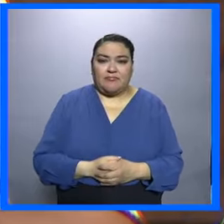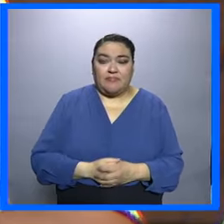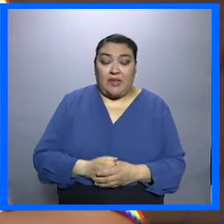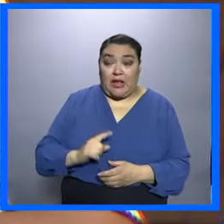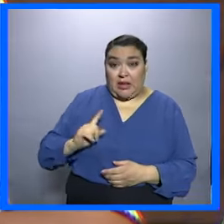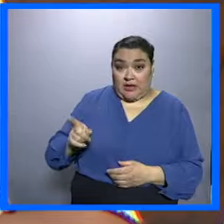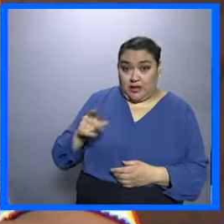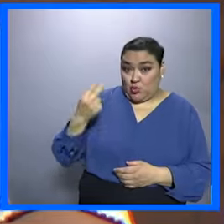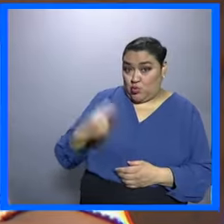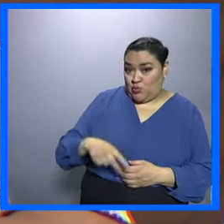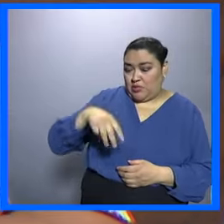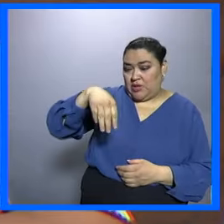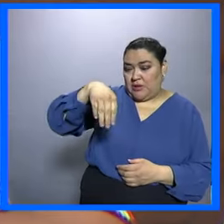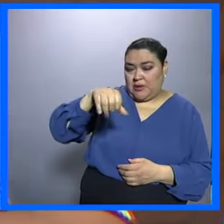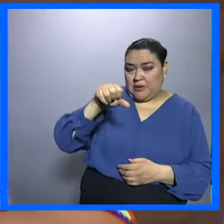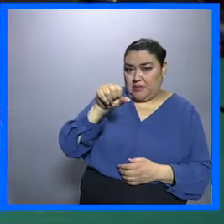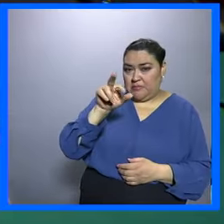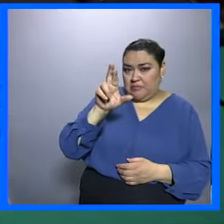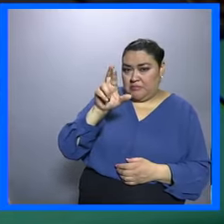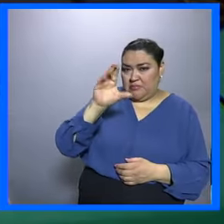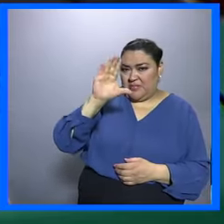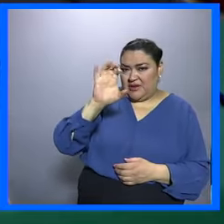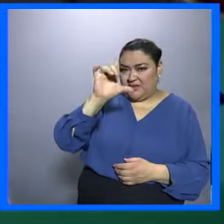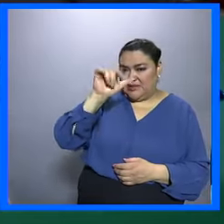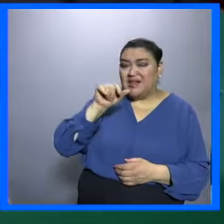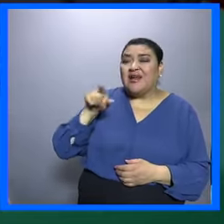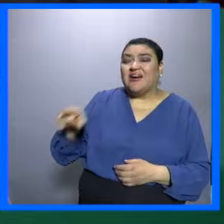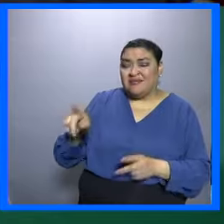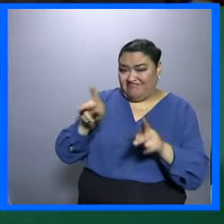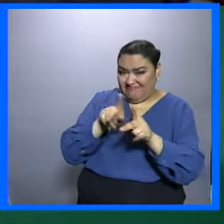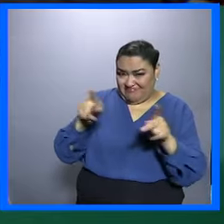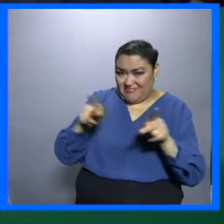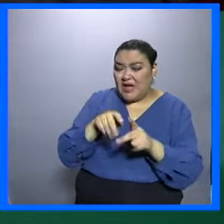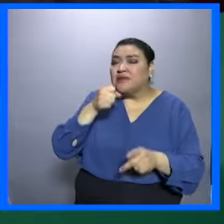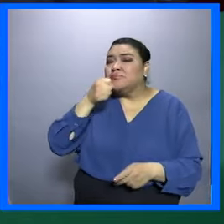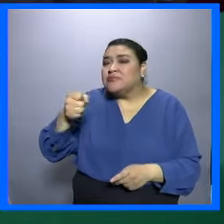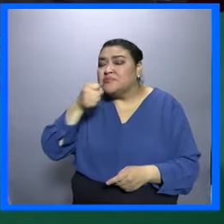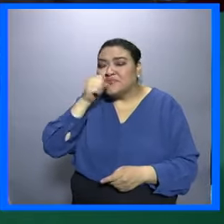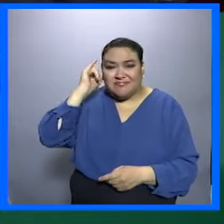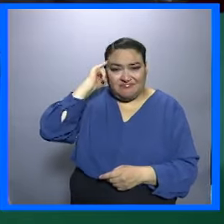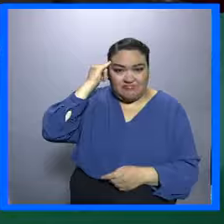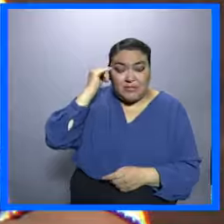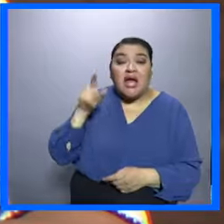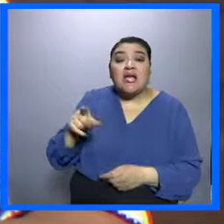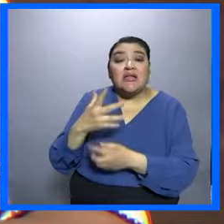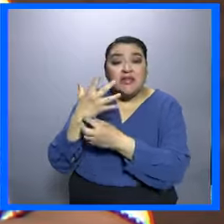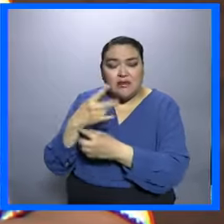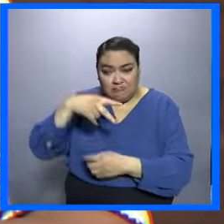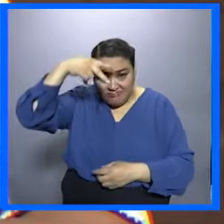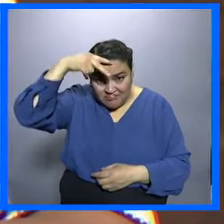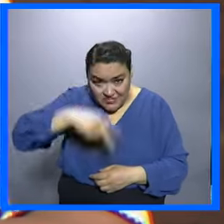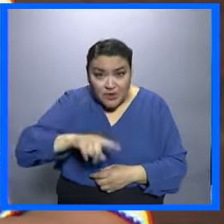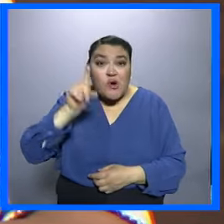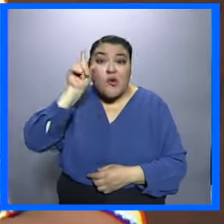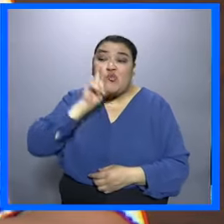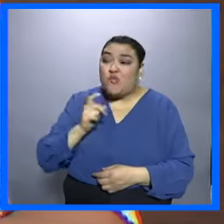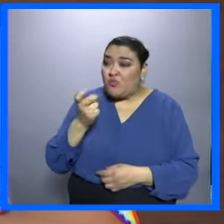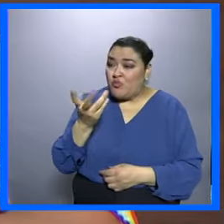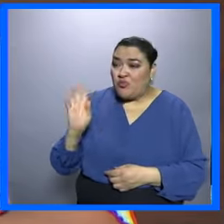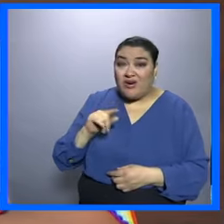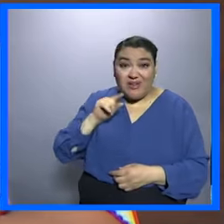Marcela, periodista indígena, por su parte, afirma que las mujeres en México no se les ha